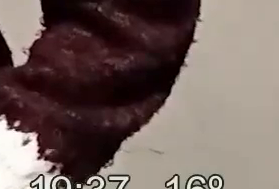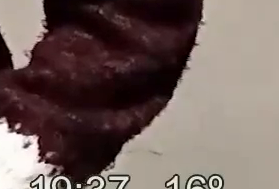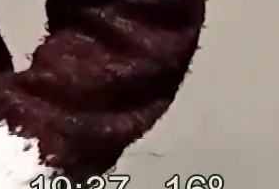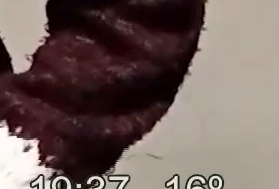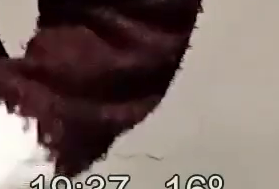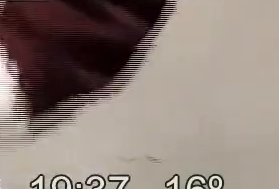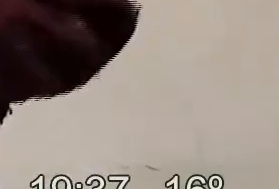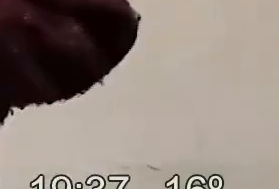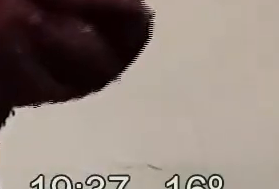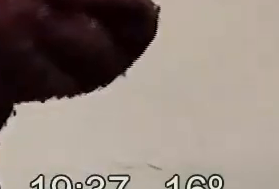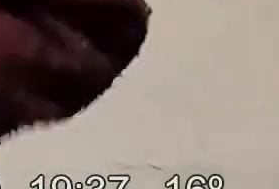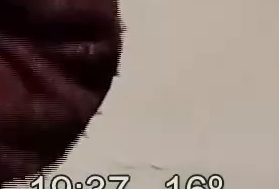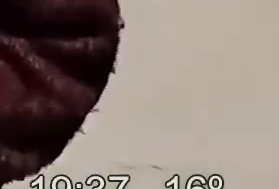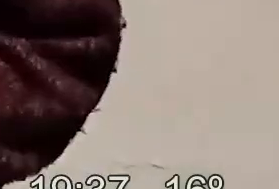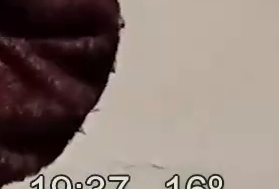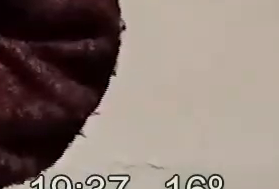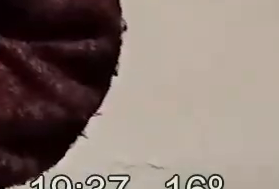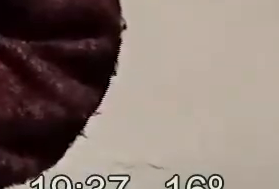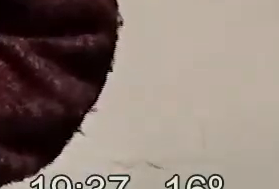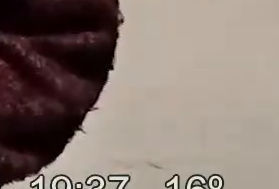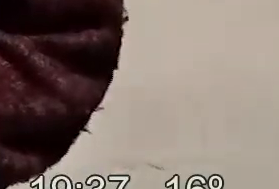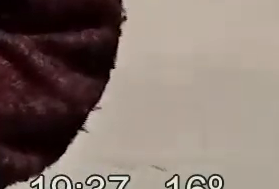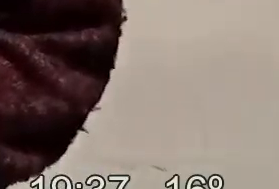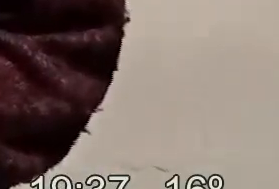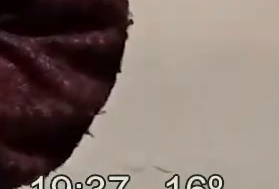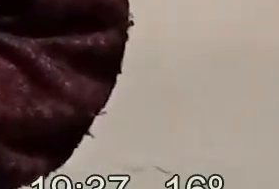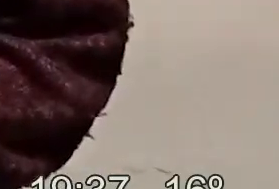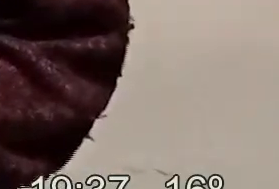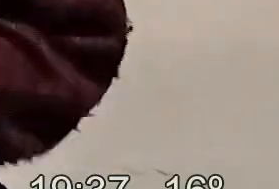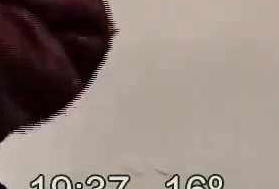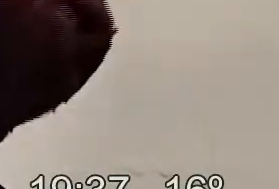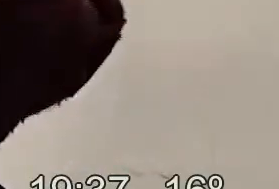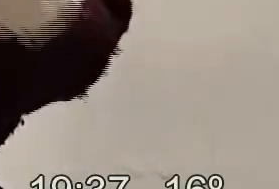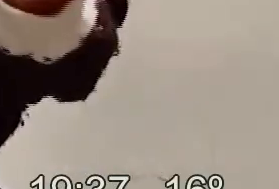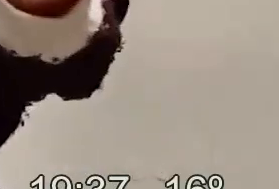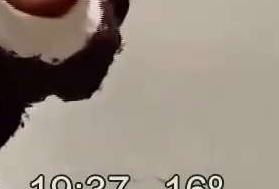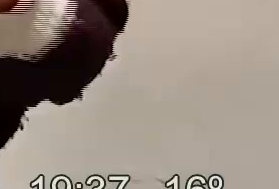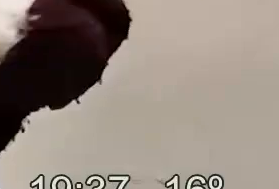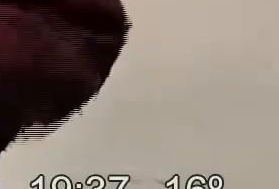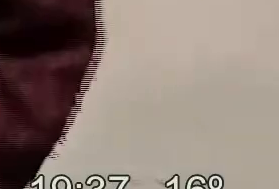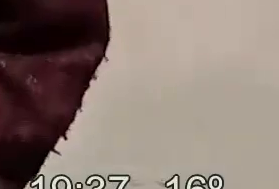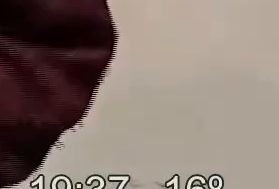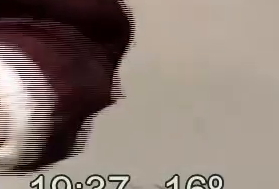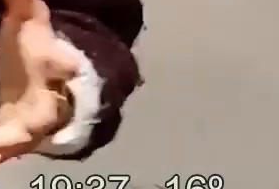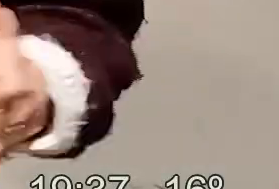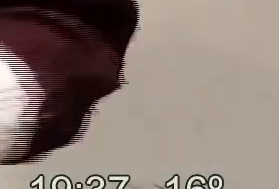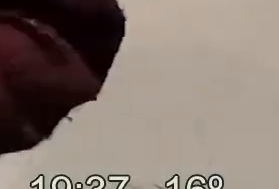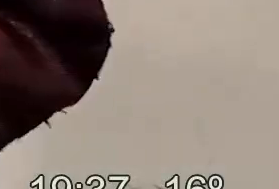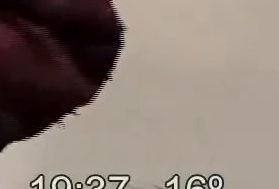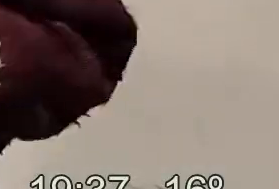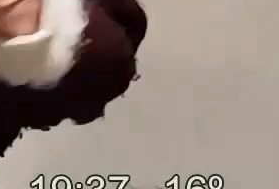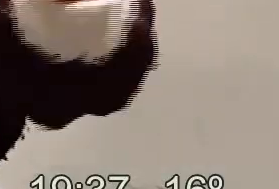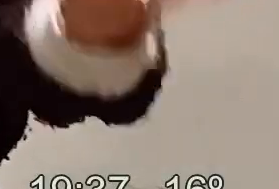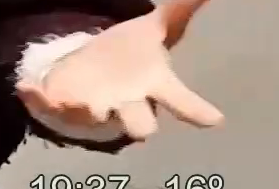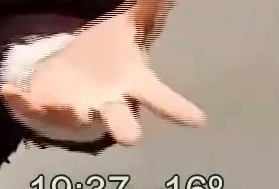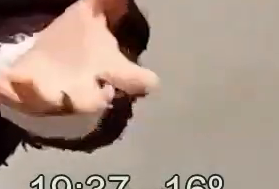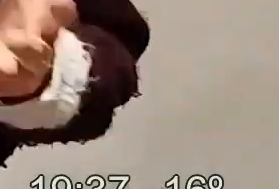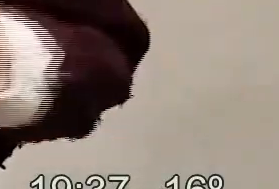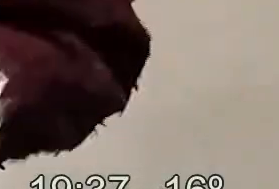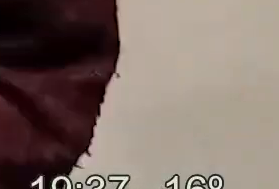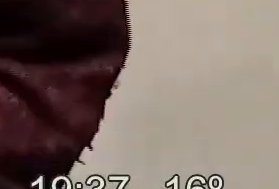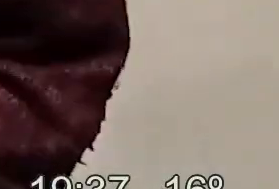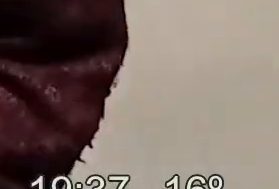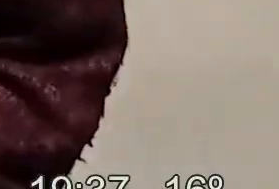Bueno, los invitamos a que vengan a ver Amor, que es una obra que es multidisciplinaria, combina teatro,